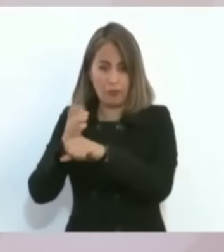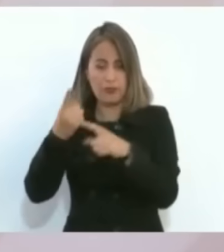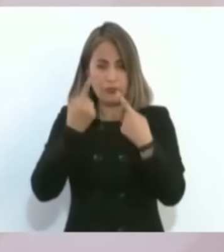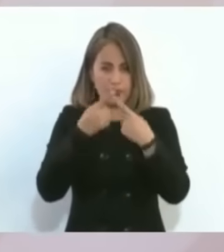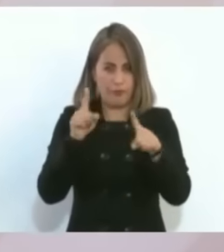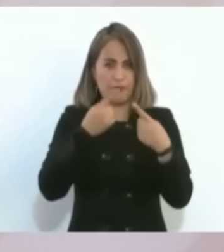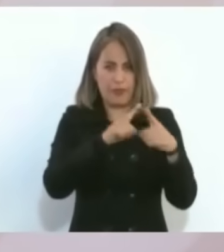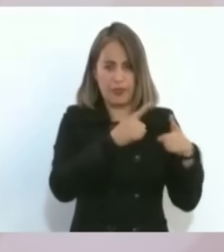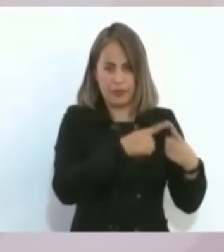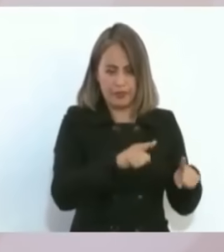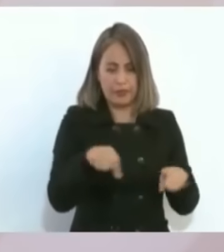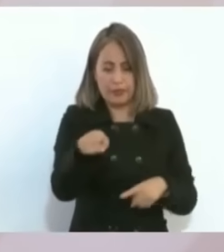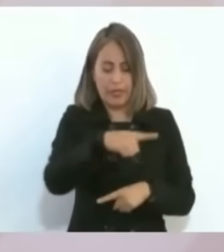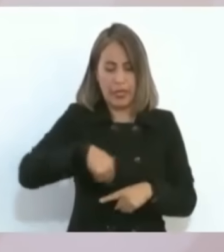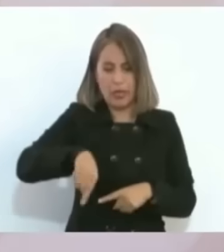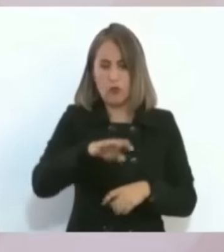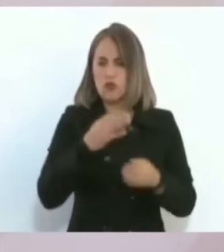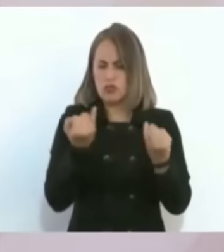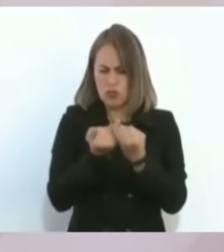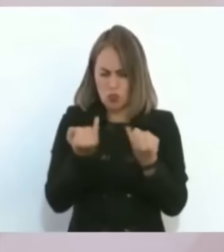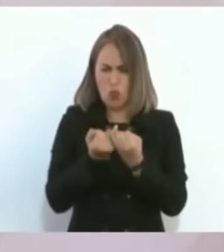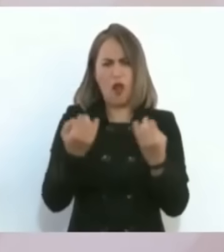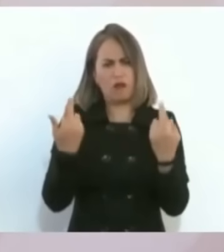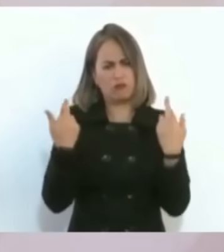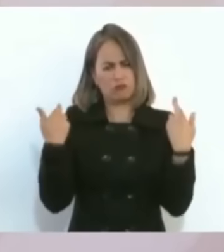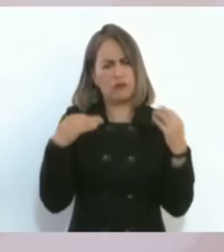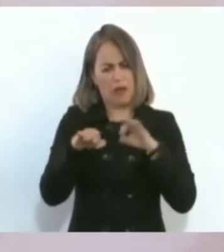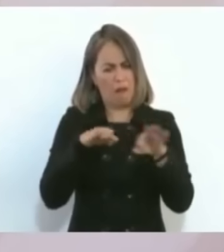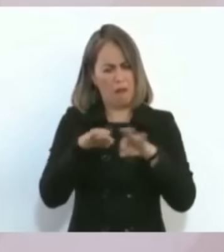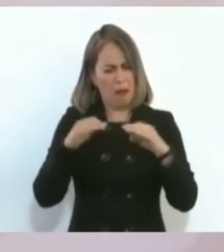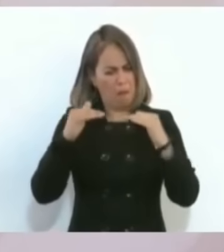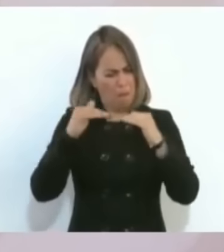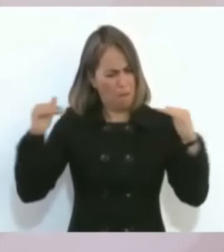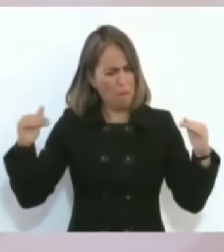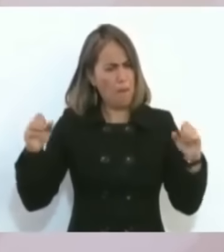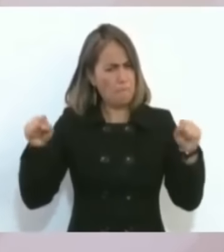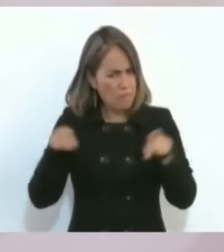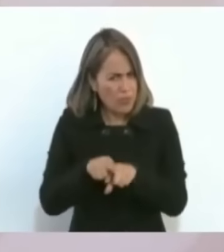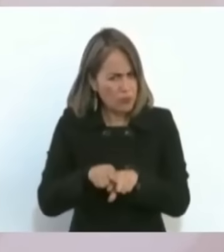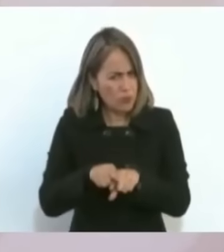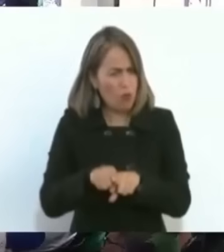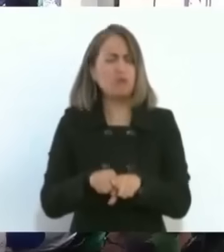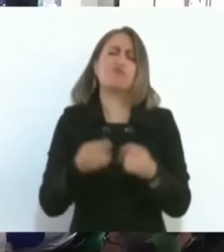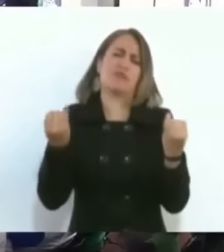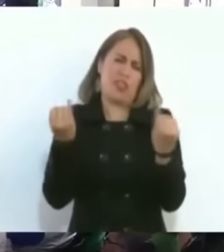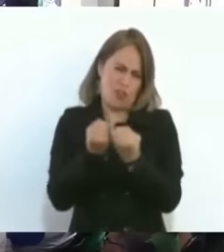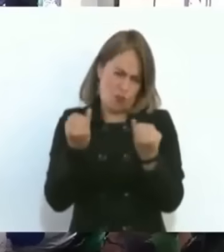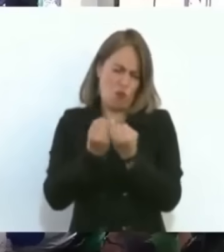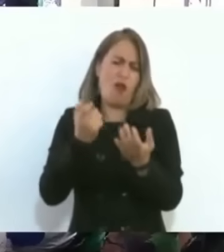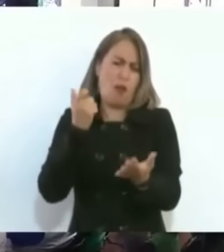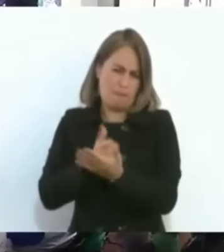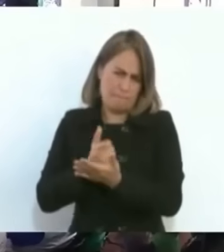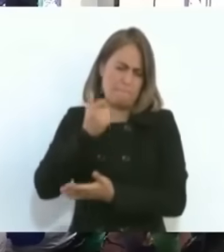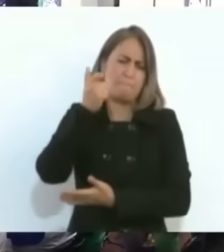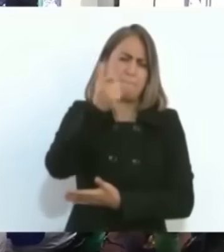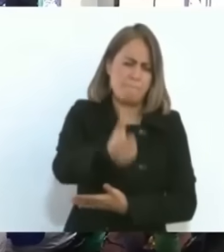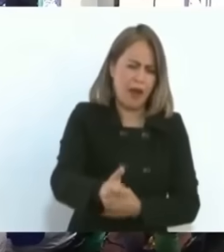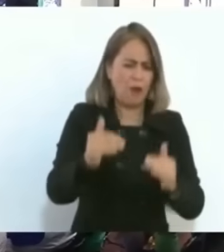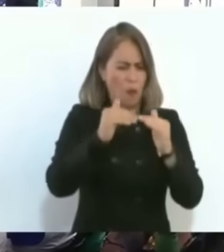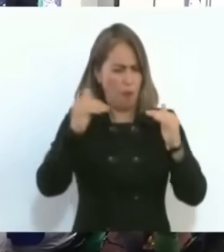trabajan haciendo lo mismo tienen también que ganar lo mismo que ganan en